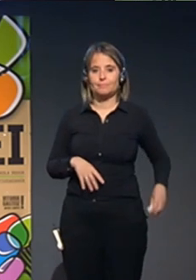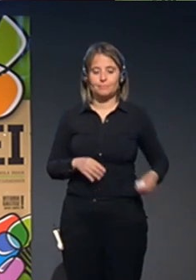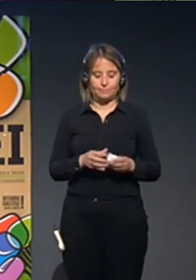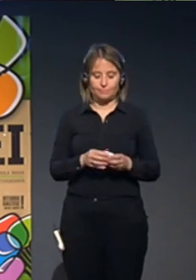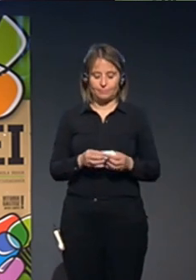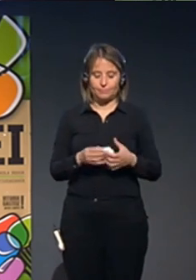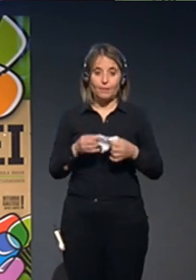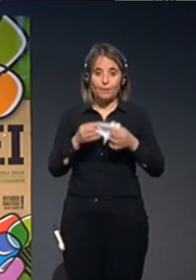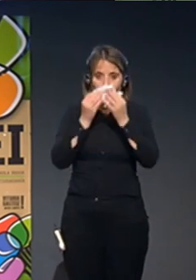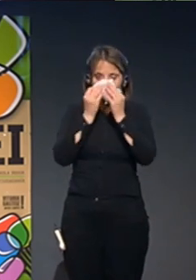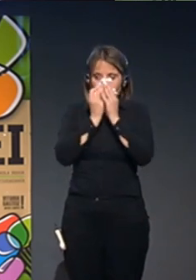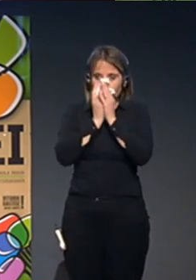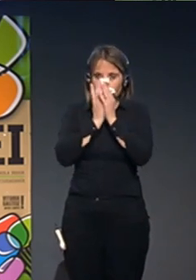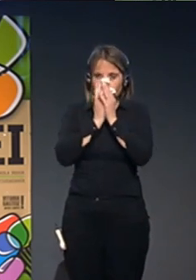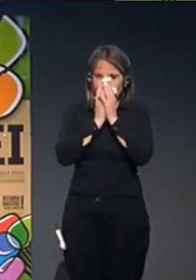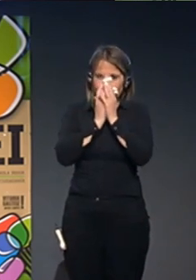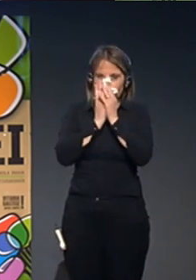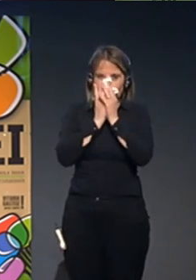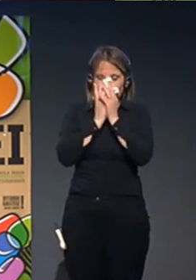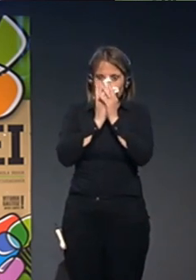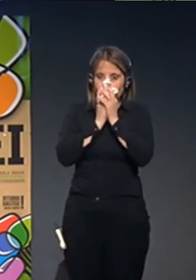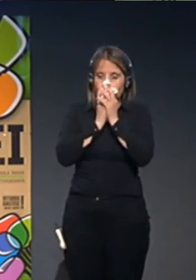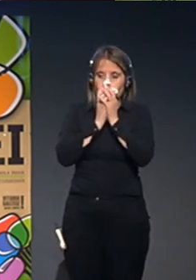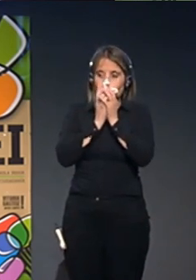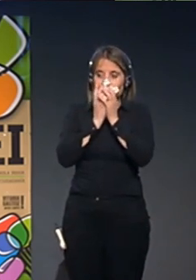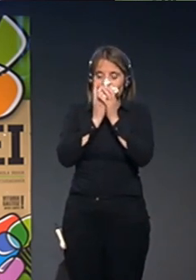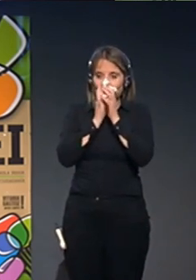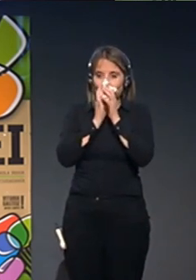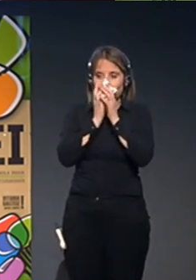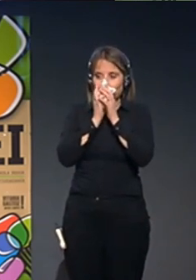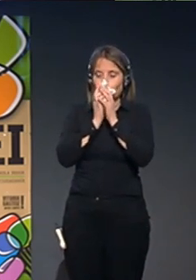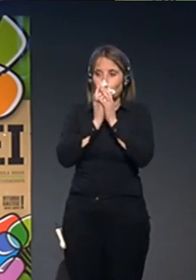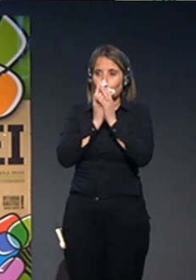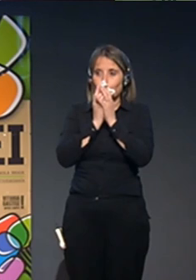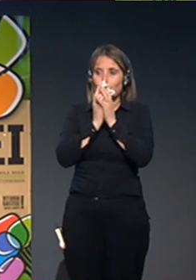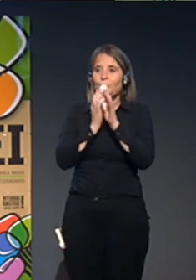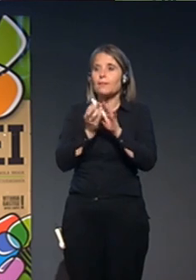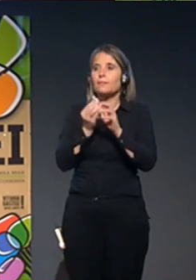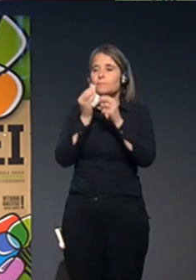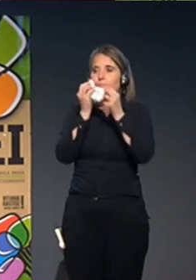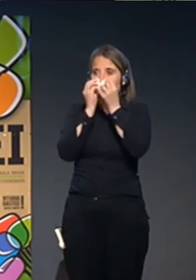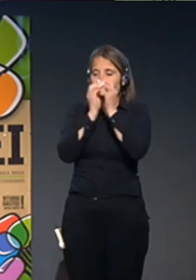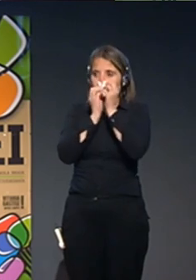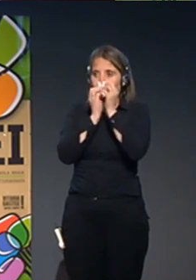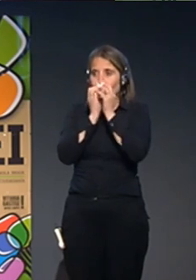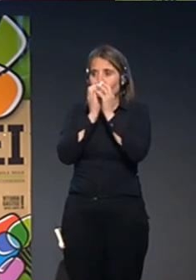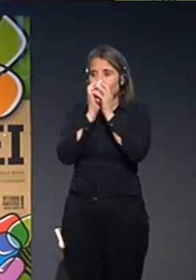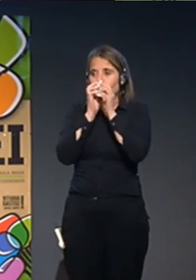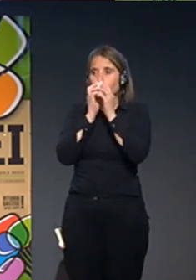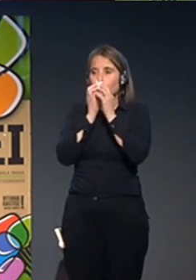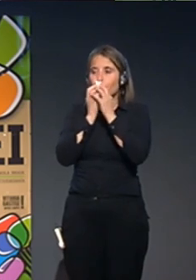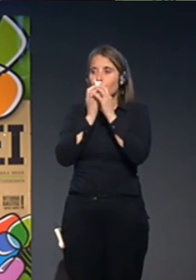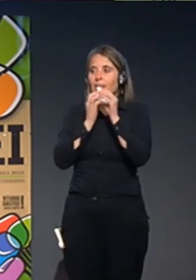alguien se anima o o pensar en voz alta reflexionar también podéis compartir bueno ID